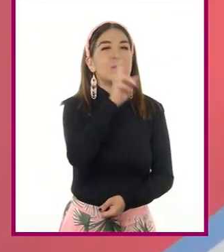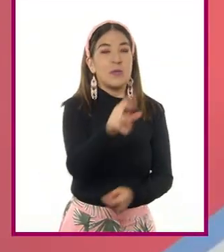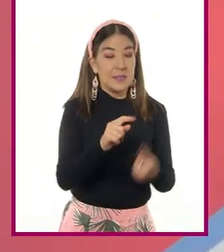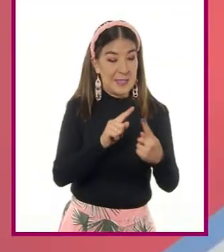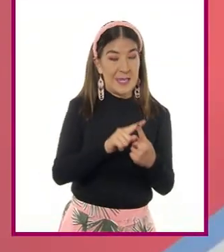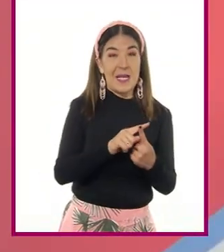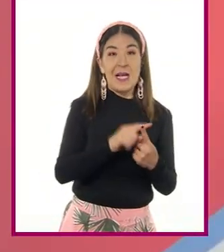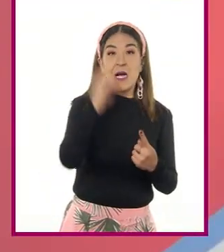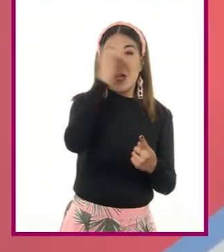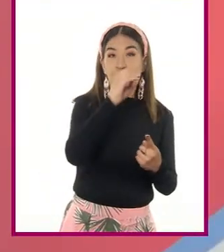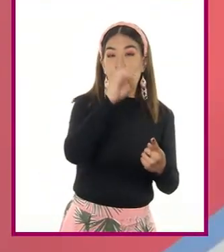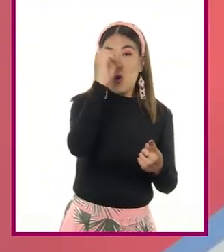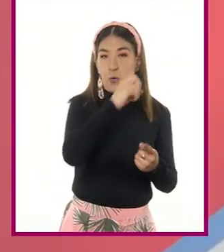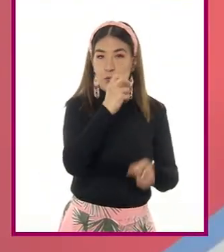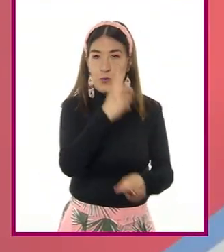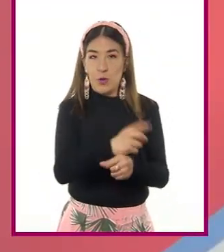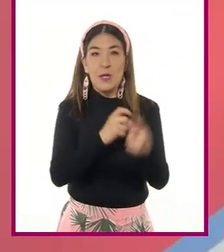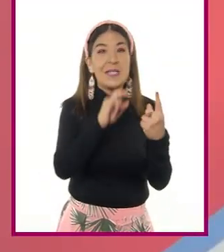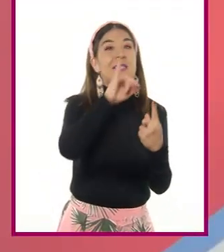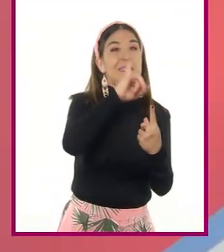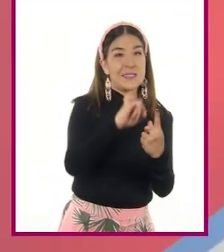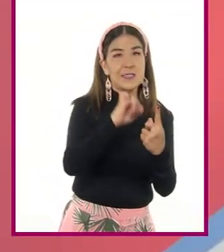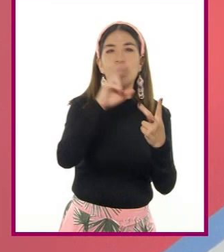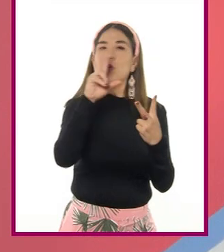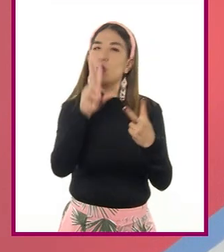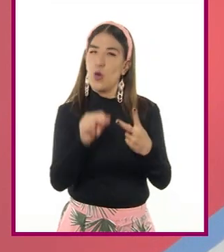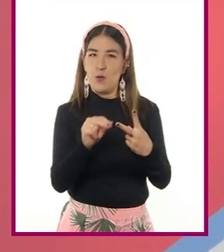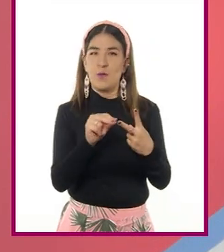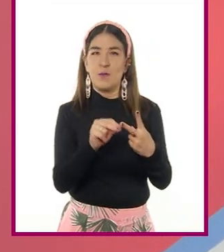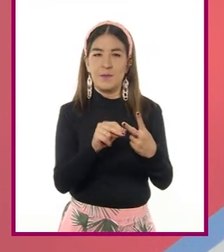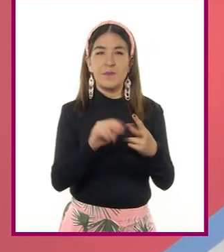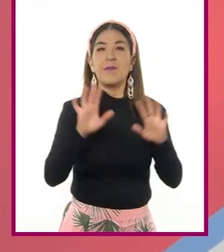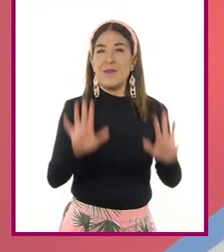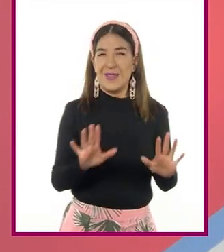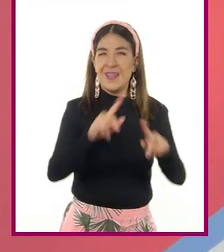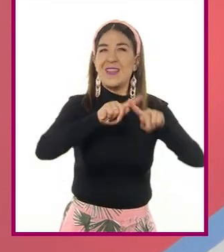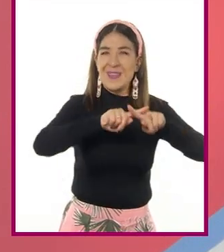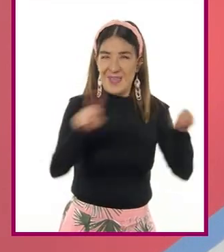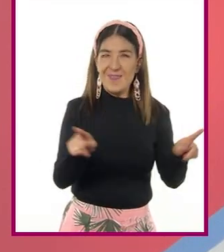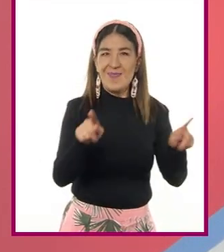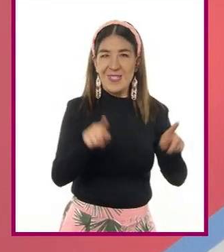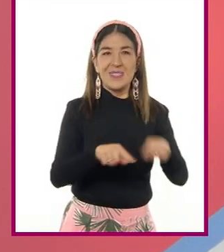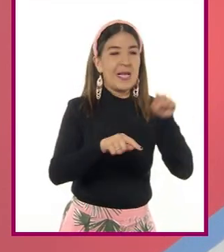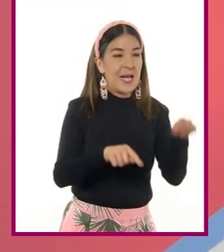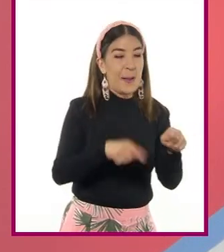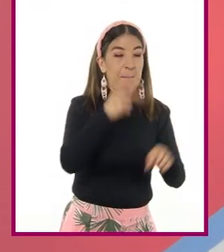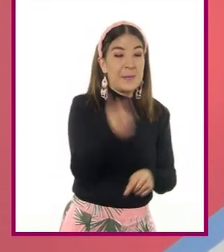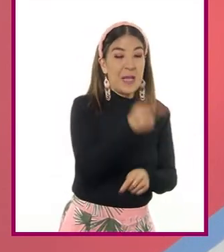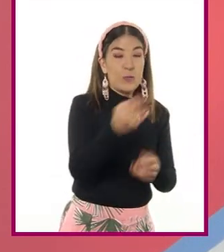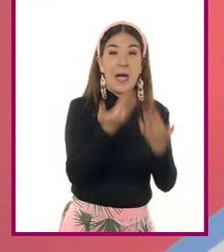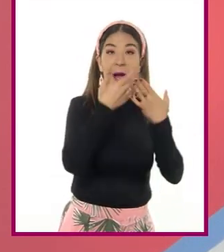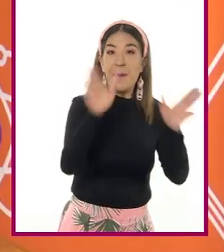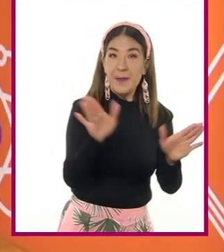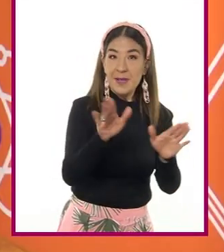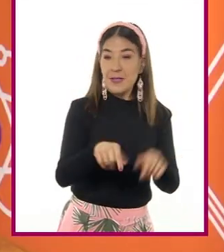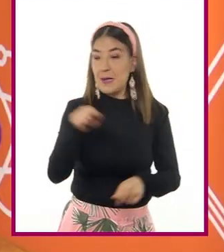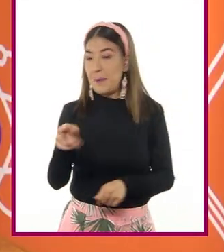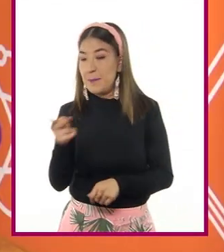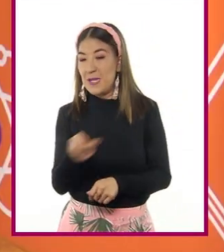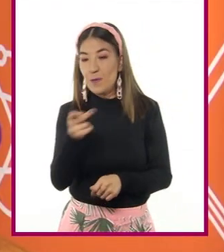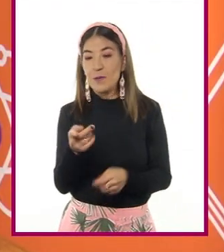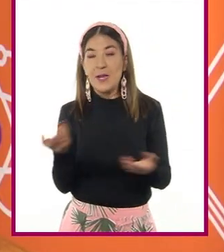opciones, o es un sí o es un no. ¿Notan la diferencia entre un tipo de preguntas y